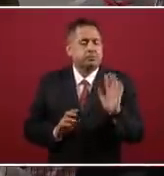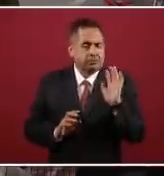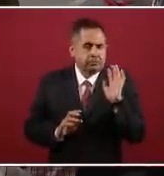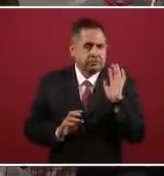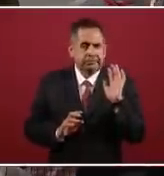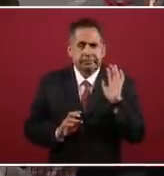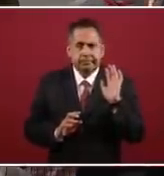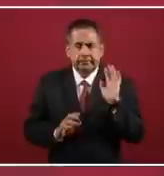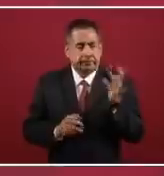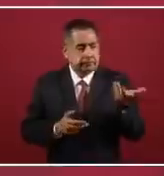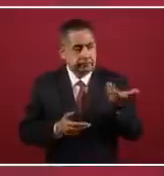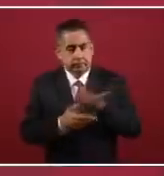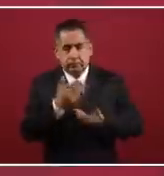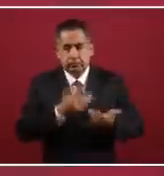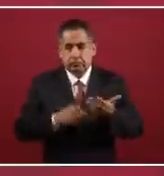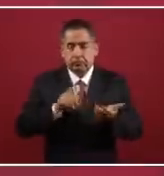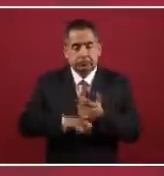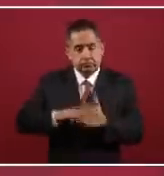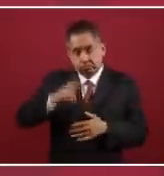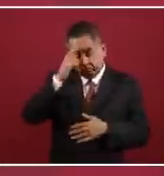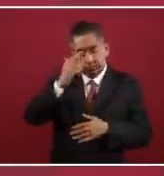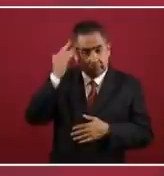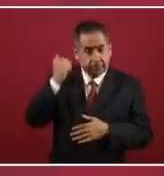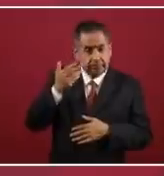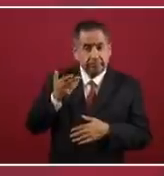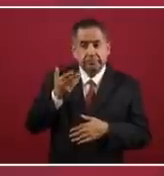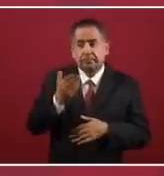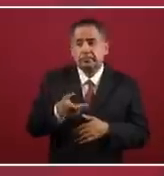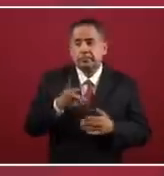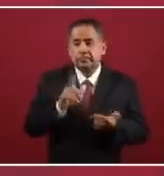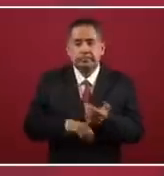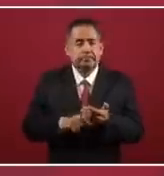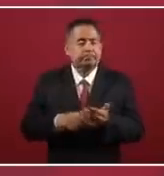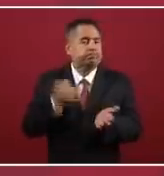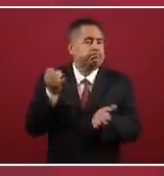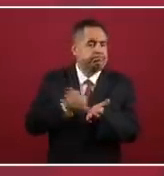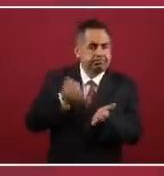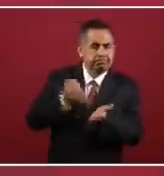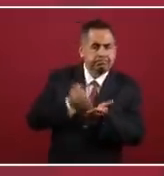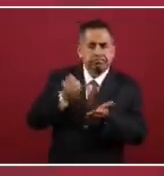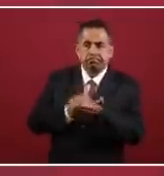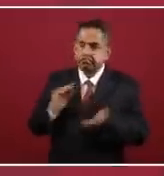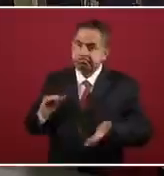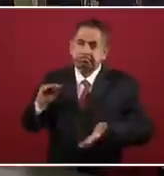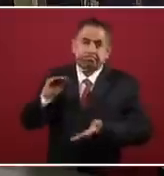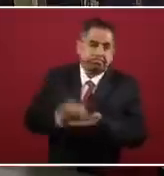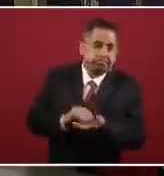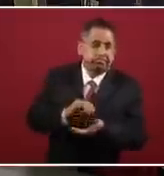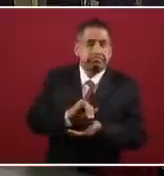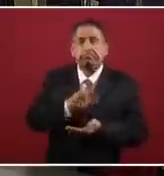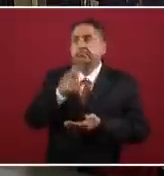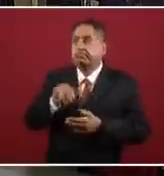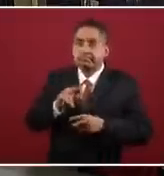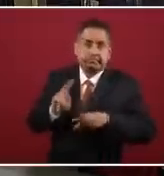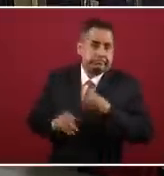Cuando se presentó lo de los aranceles, el